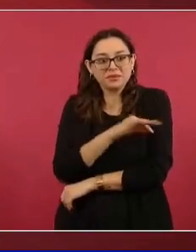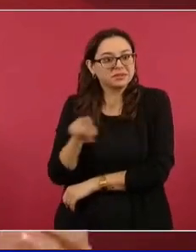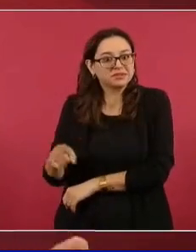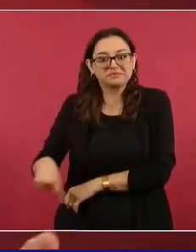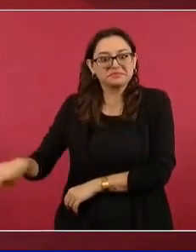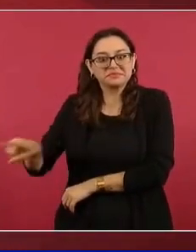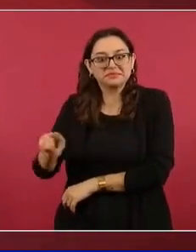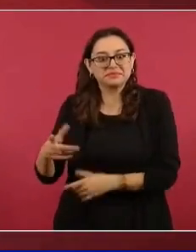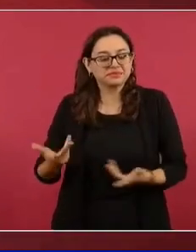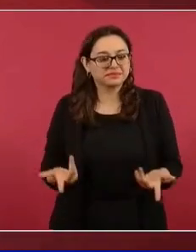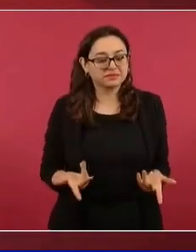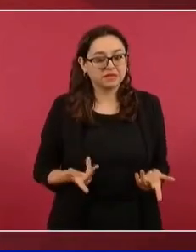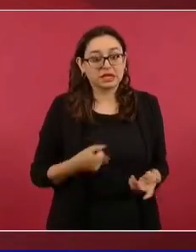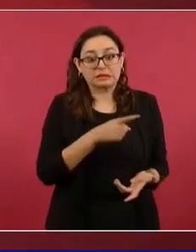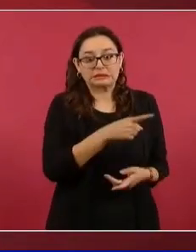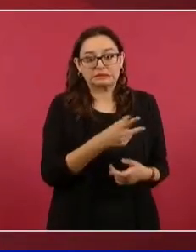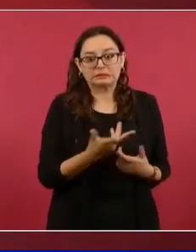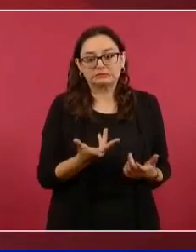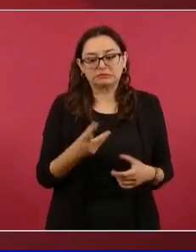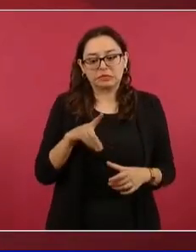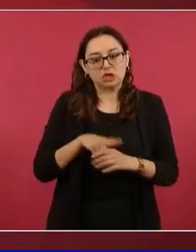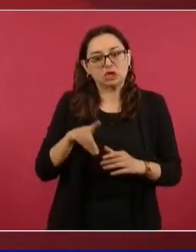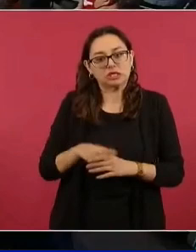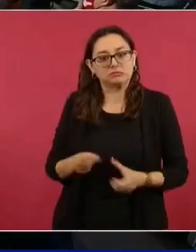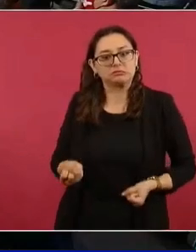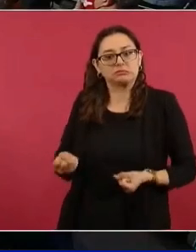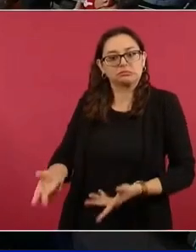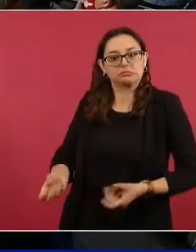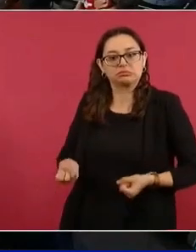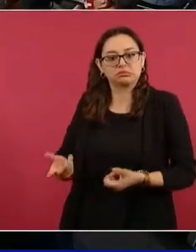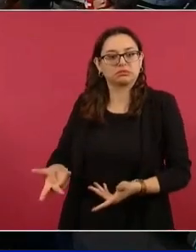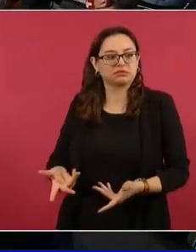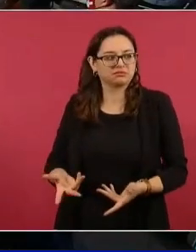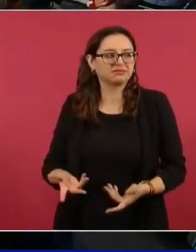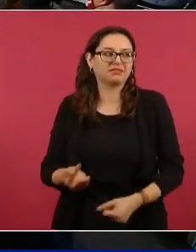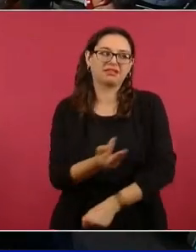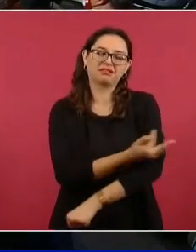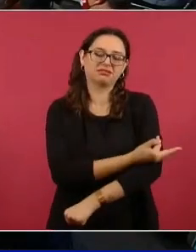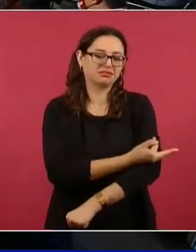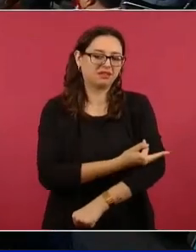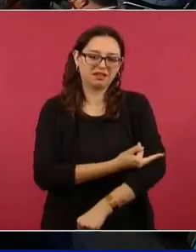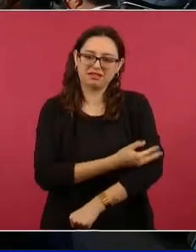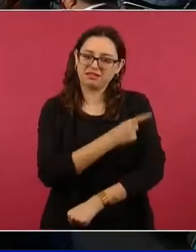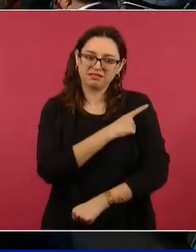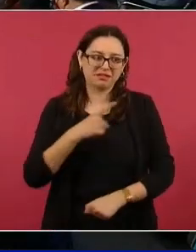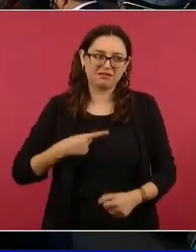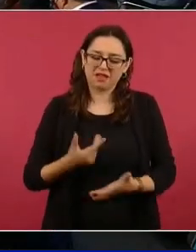a tiempo para proteger a los países de menos ingresos. Muchas gracias.